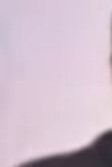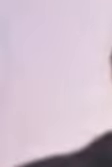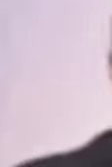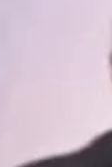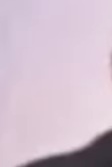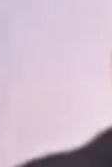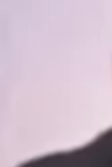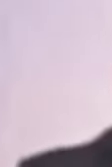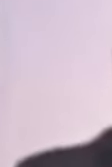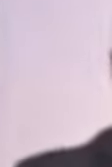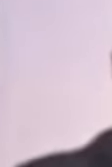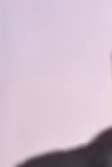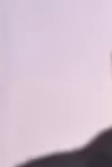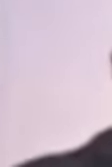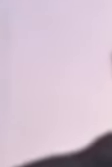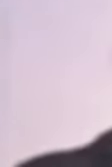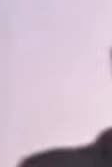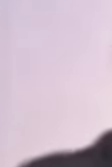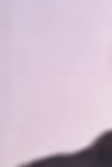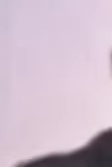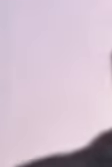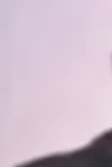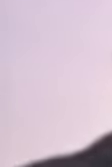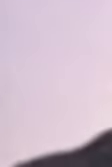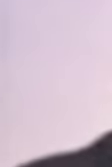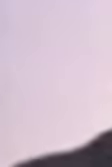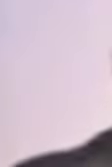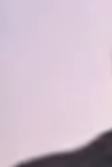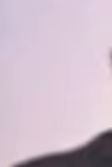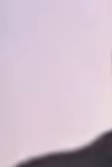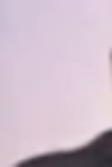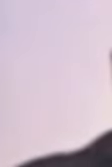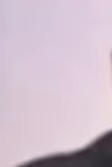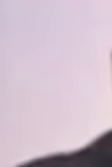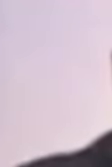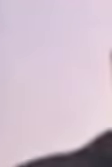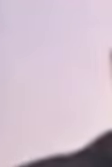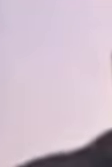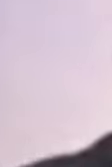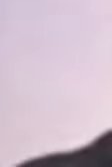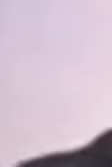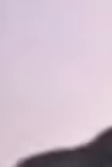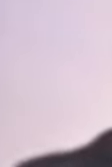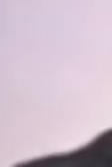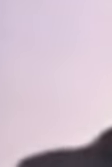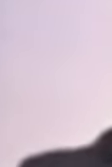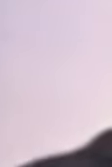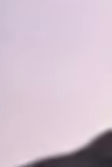polo. Personas que se mantengan al lado de la justicia, aunque se desplomen los cielos.